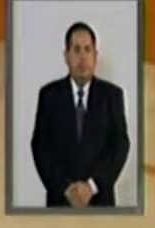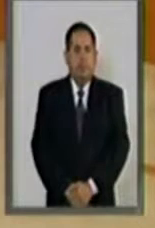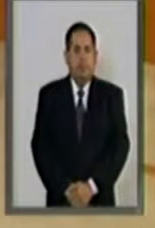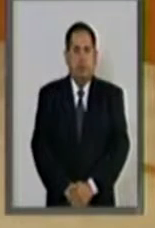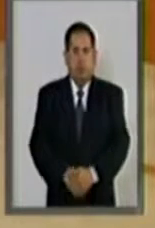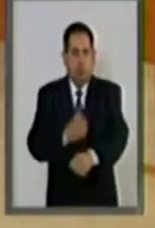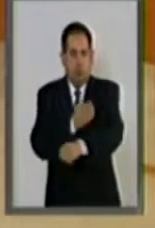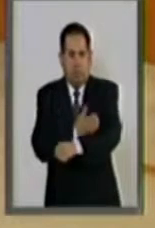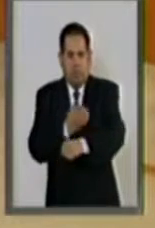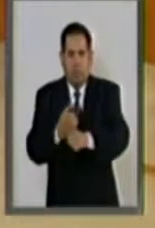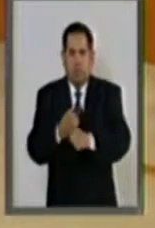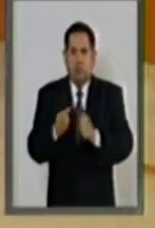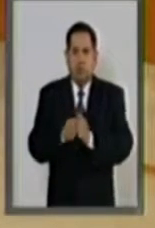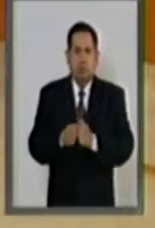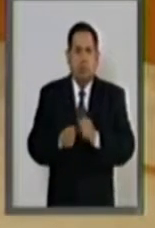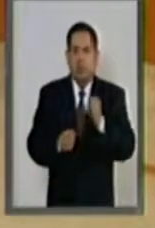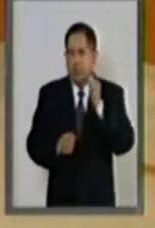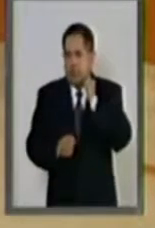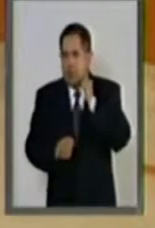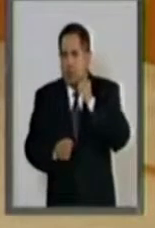Compañeras y compañeros senadores,